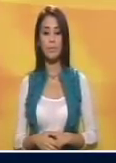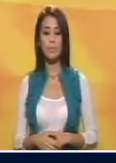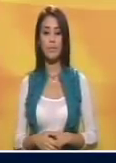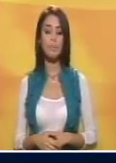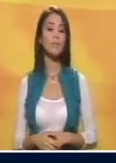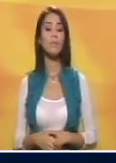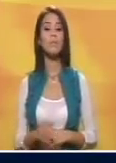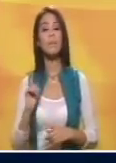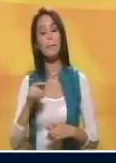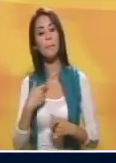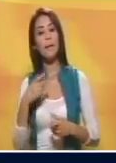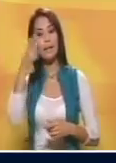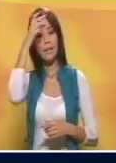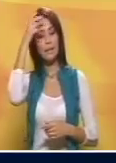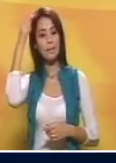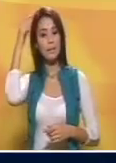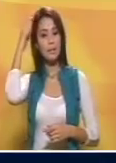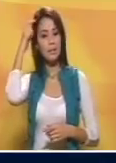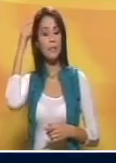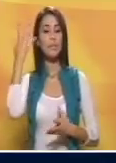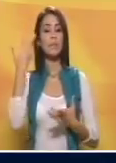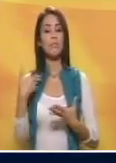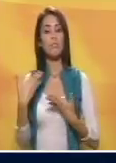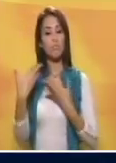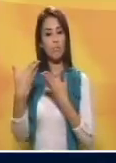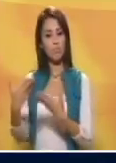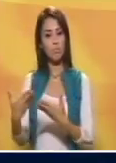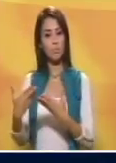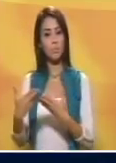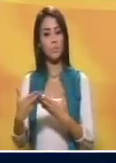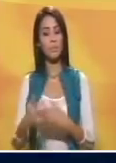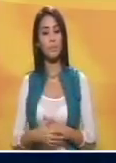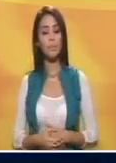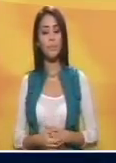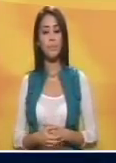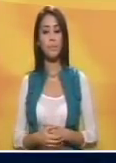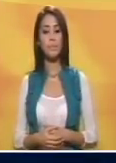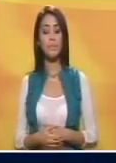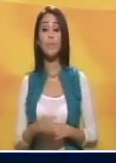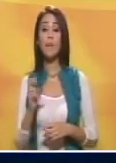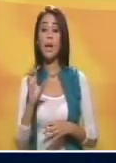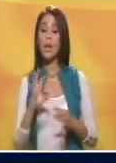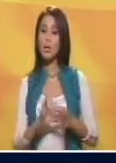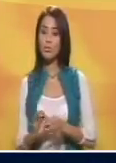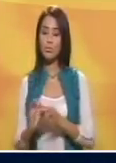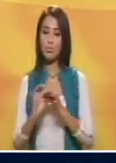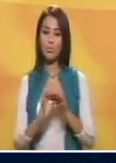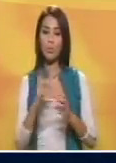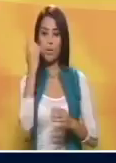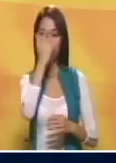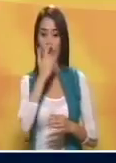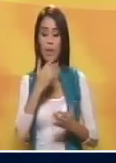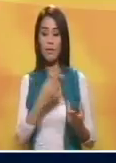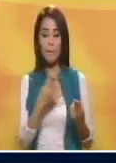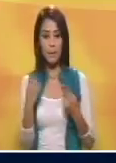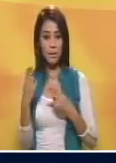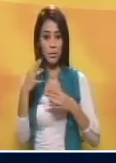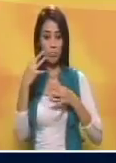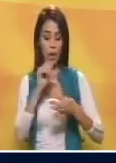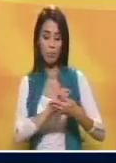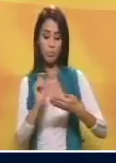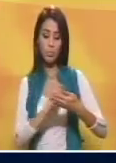del canciller, el Poder Electoral pudo hacerle llegar tanto a la CEAO como a la Unión Africana esta invitación